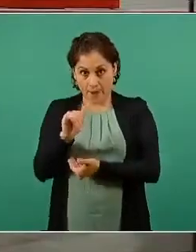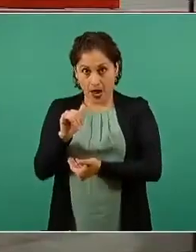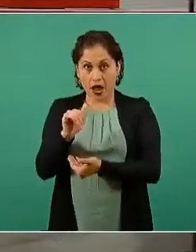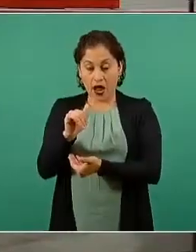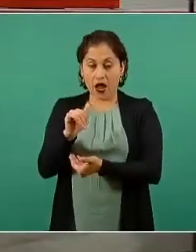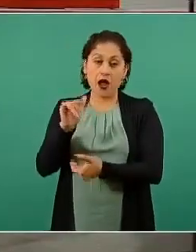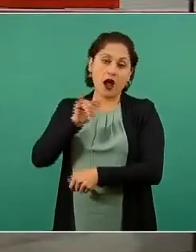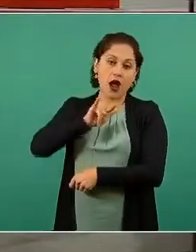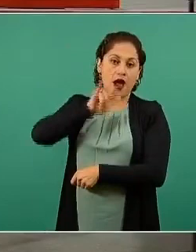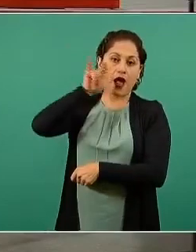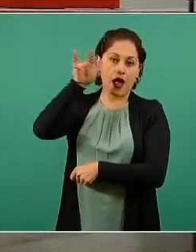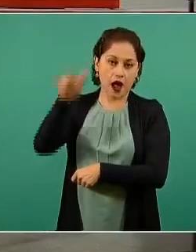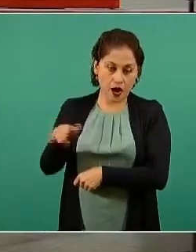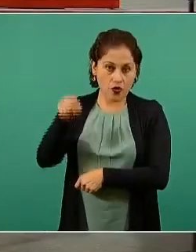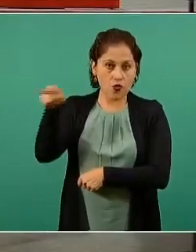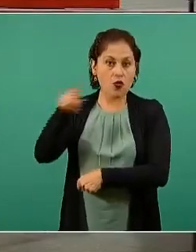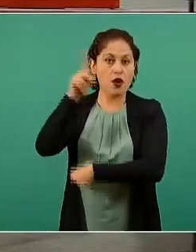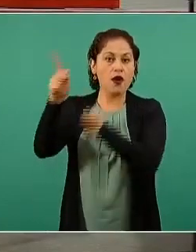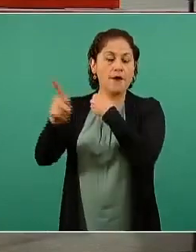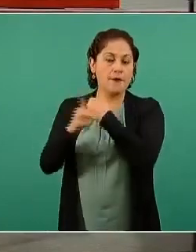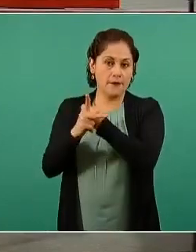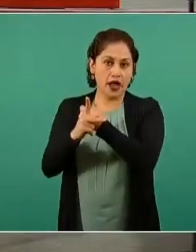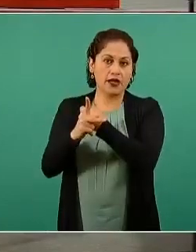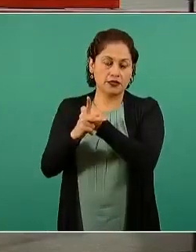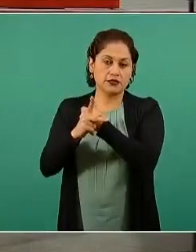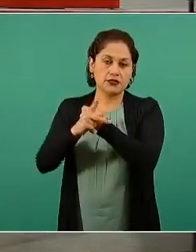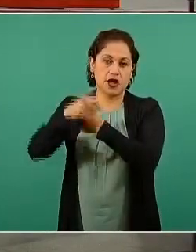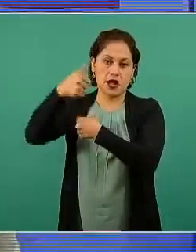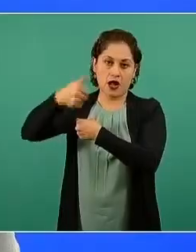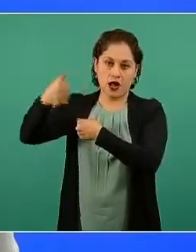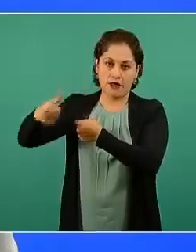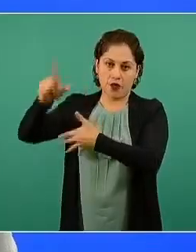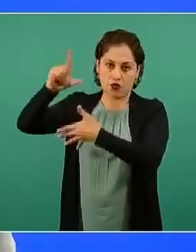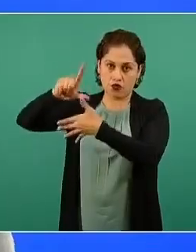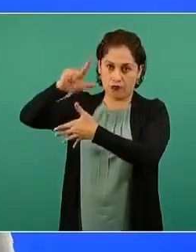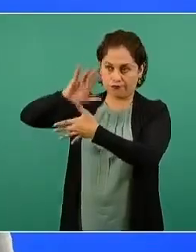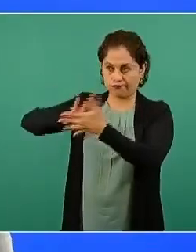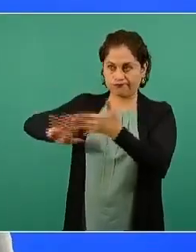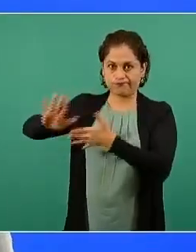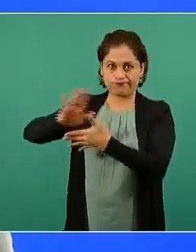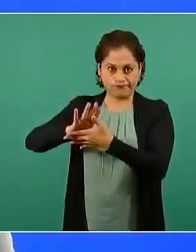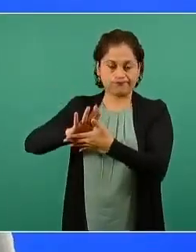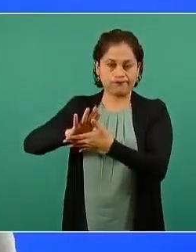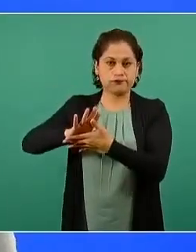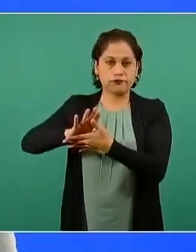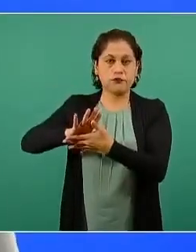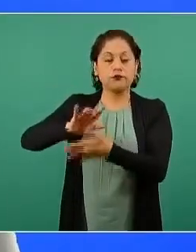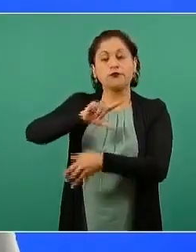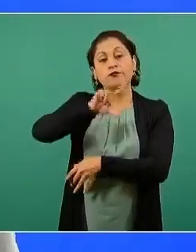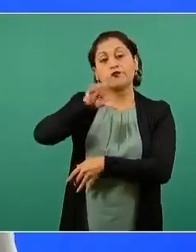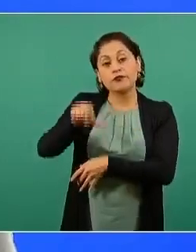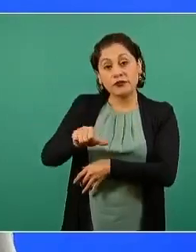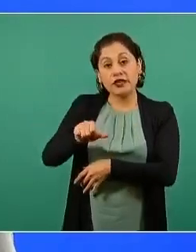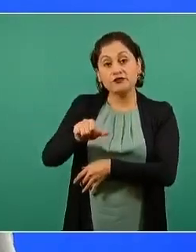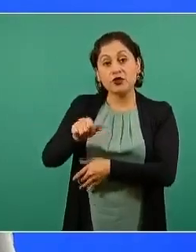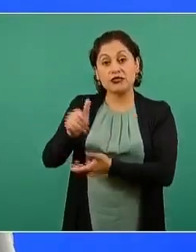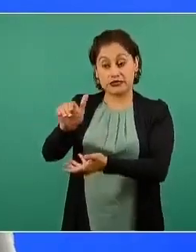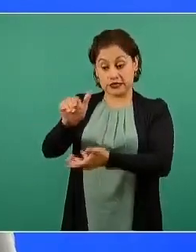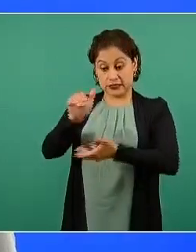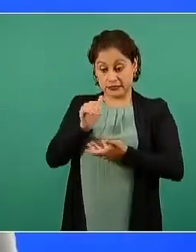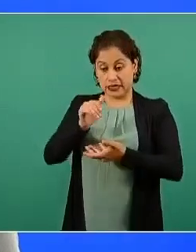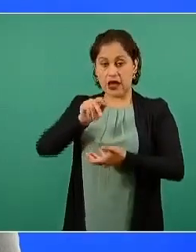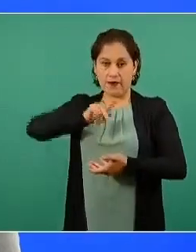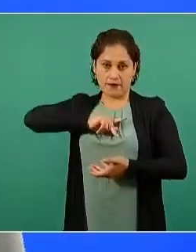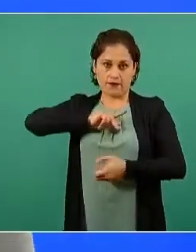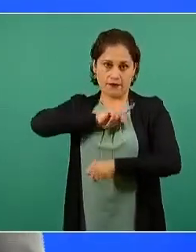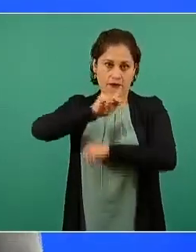el aeropuerto, digamos, de cada país de que va a recibir las dosis y luego lo que nosotros hacemos en